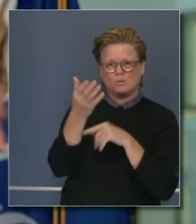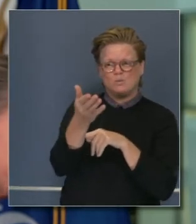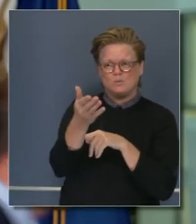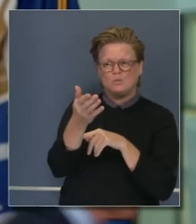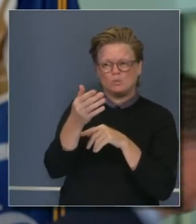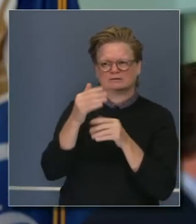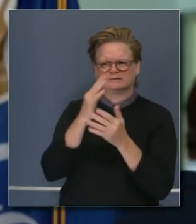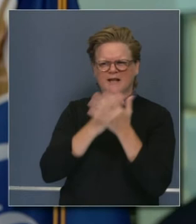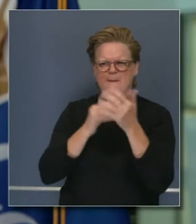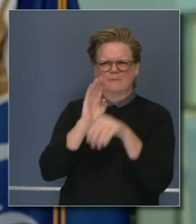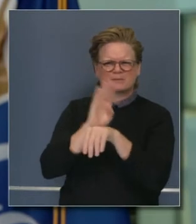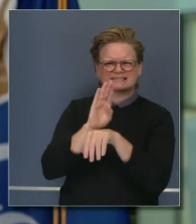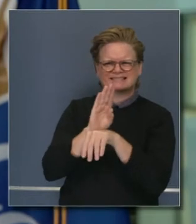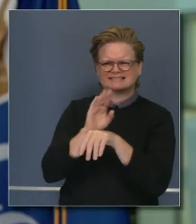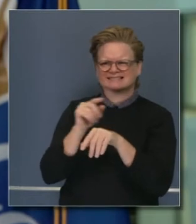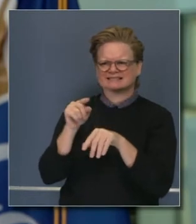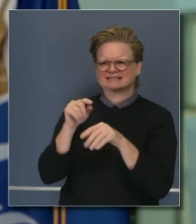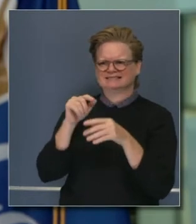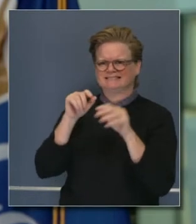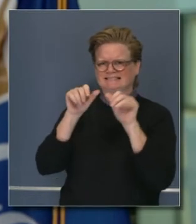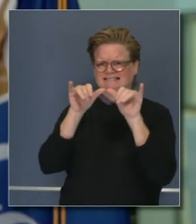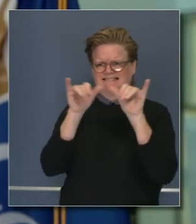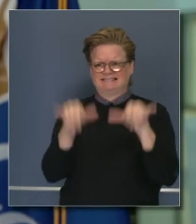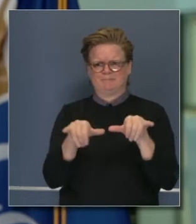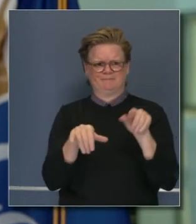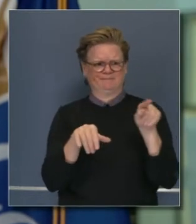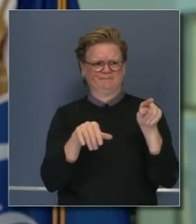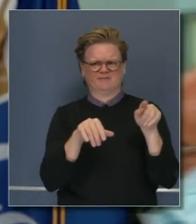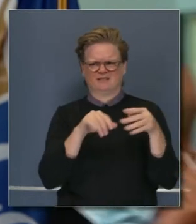escuelas y también con sectores comerciales.